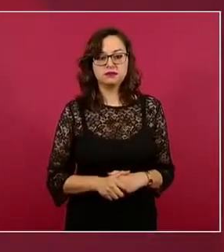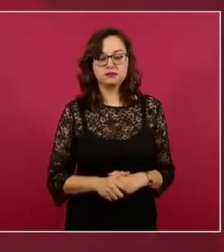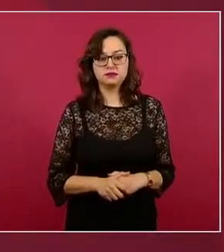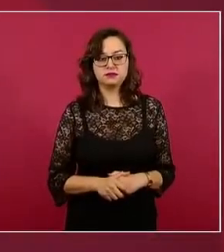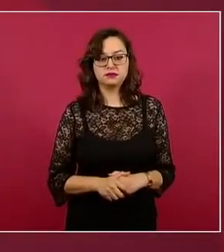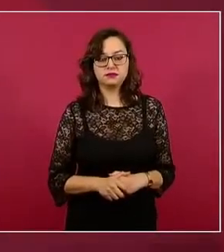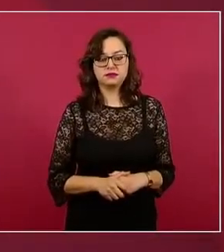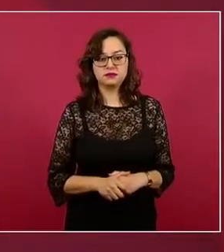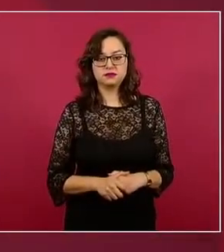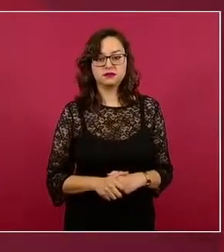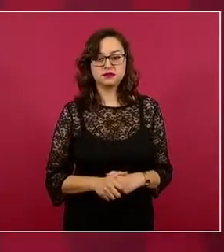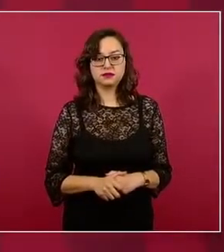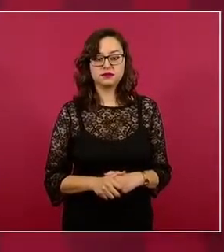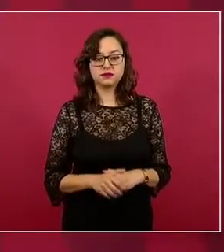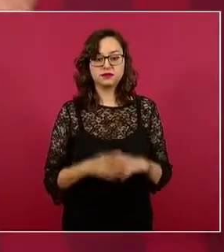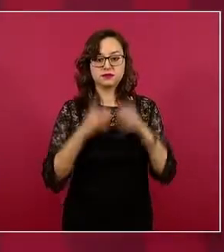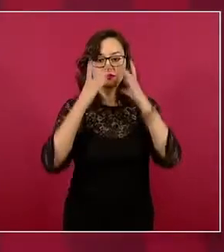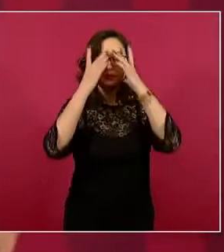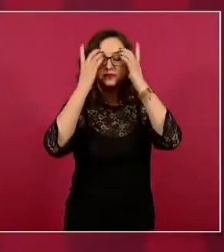¿Sí?